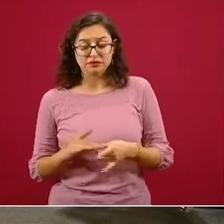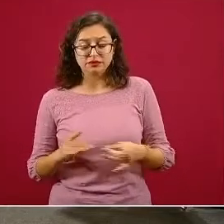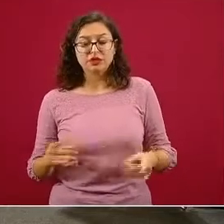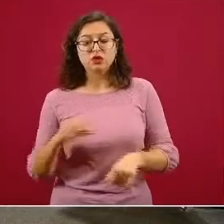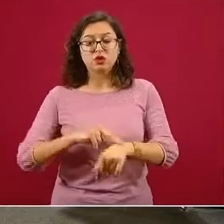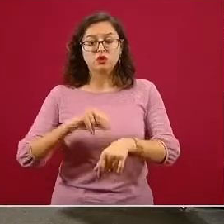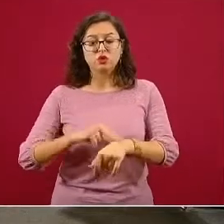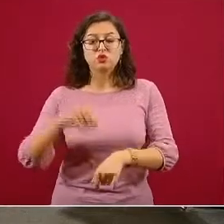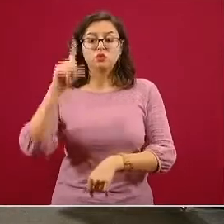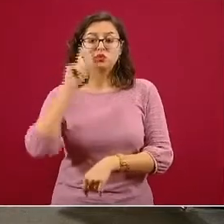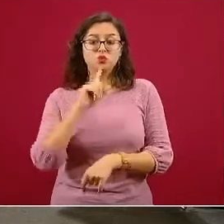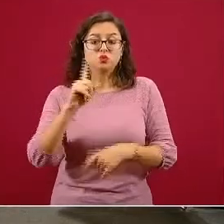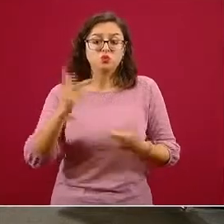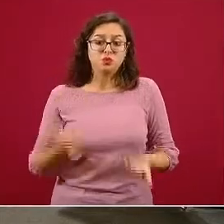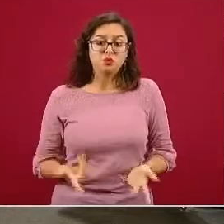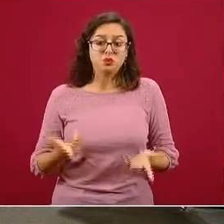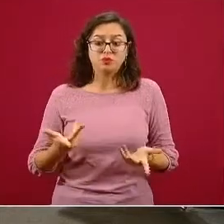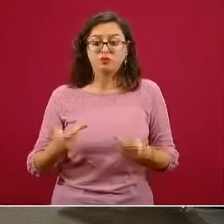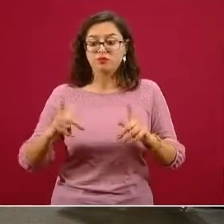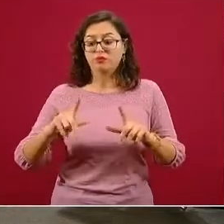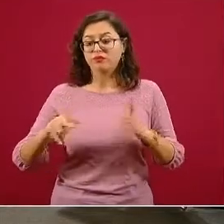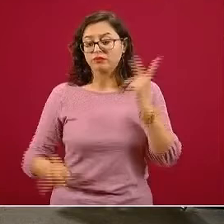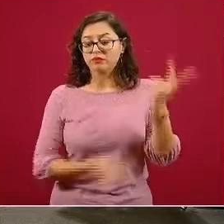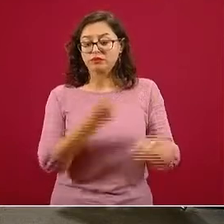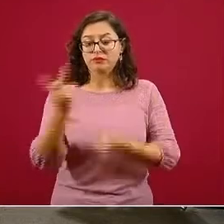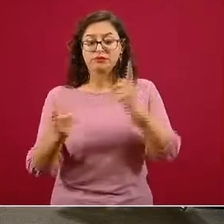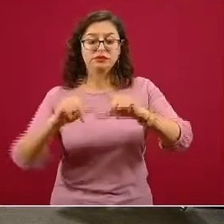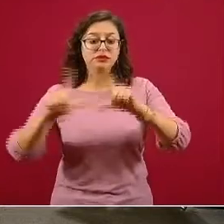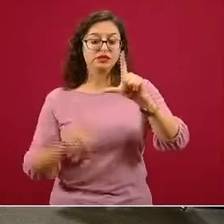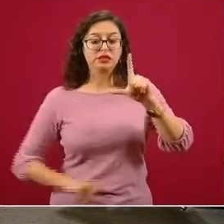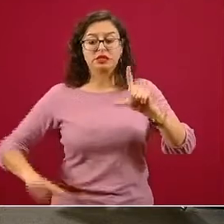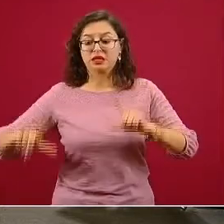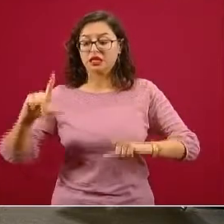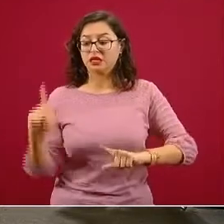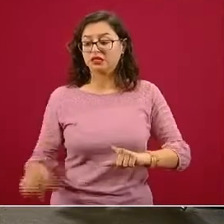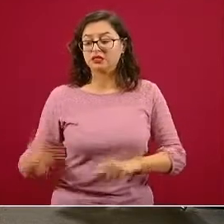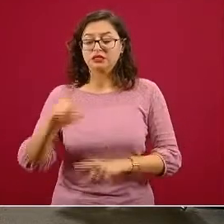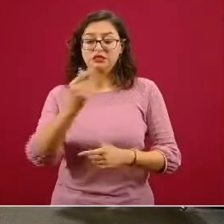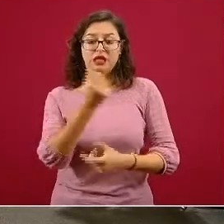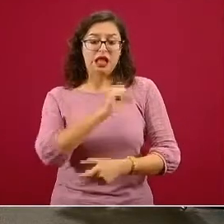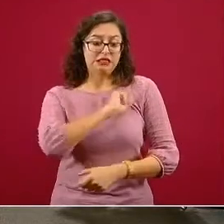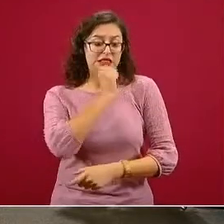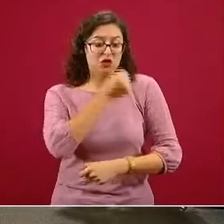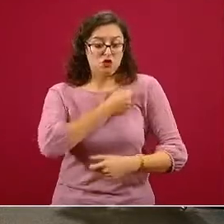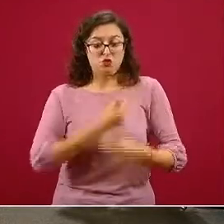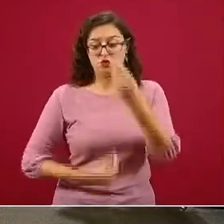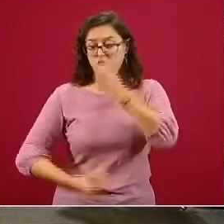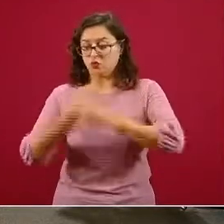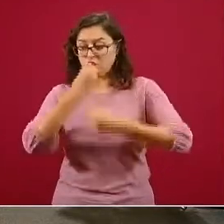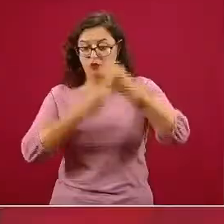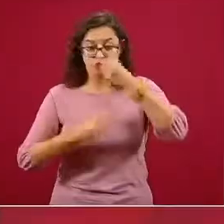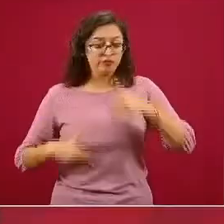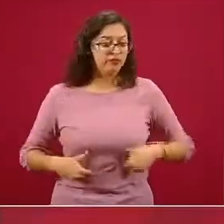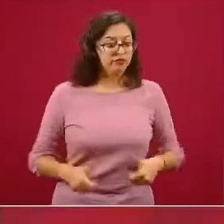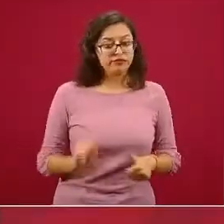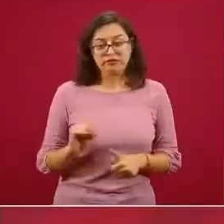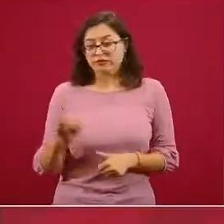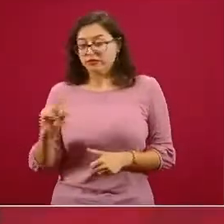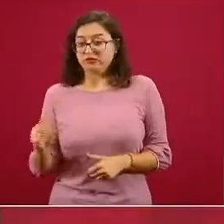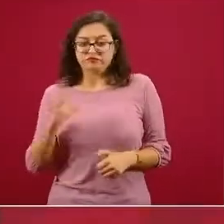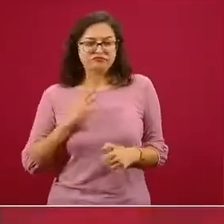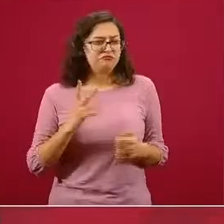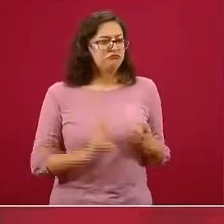Shama, la Encuesta Nacional de Salud y Nutrición es el pilar de las encuestas nacionales de salud. Existen múltiples otras